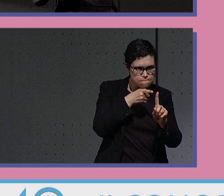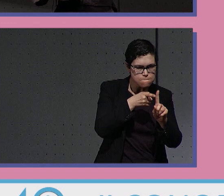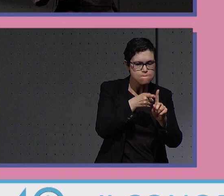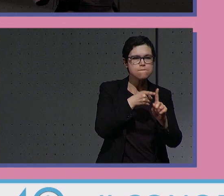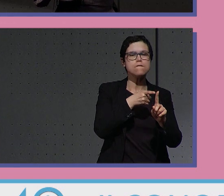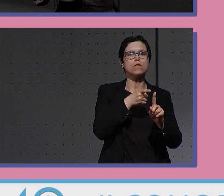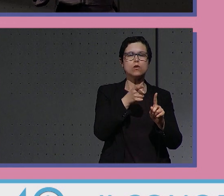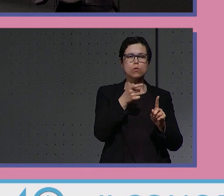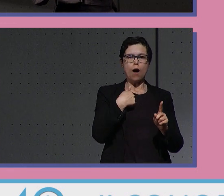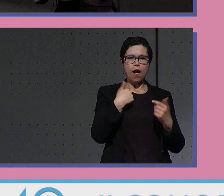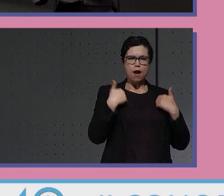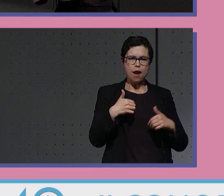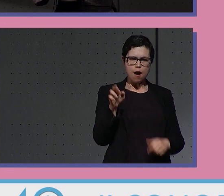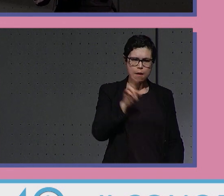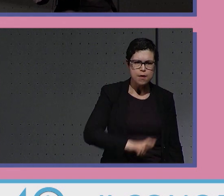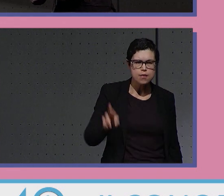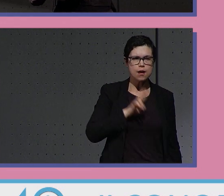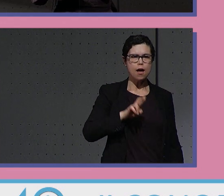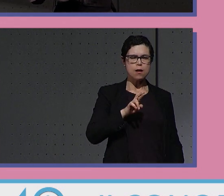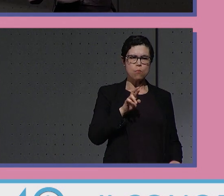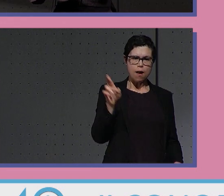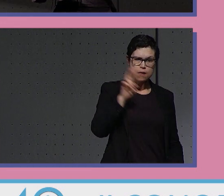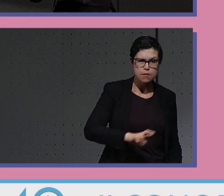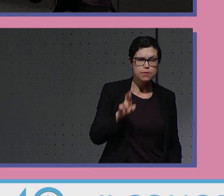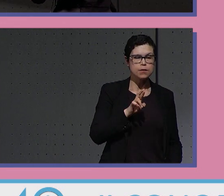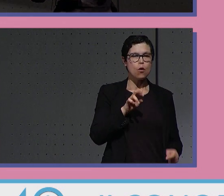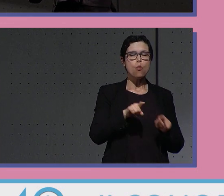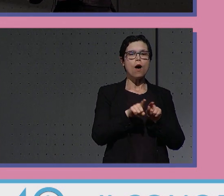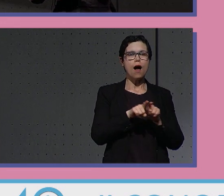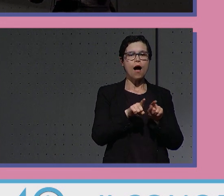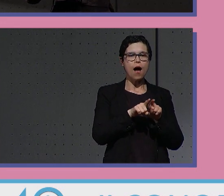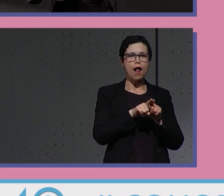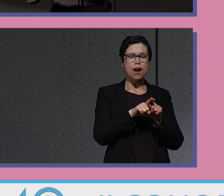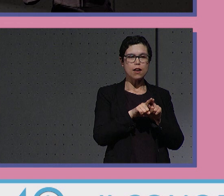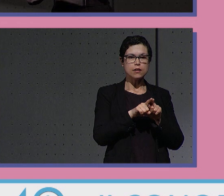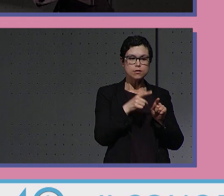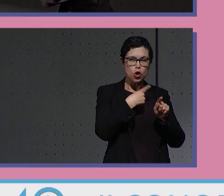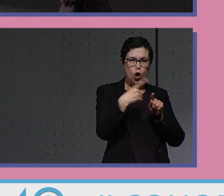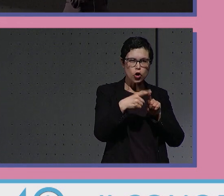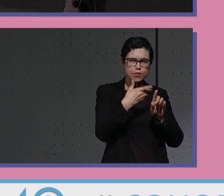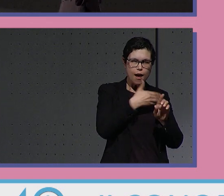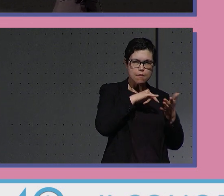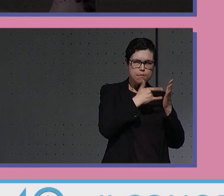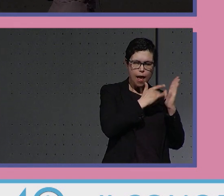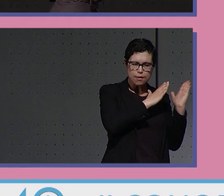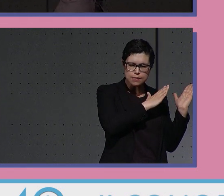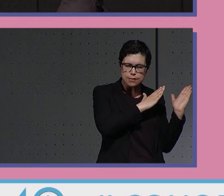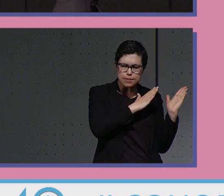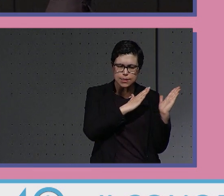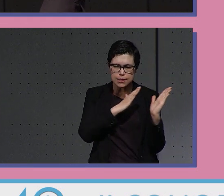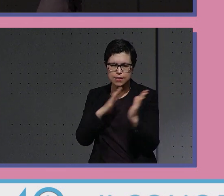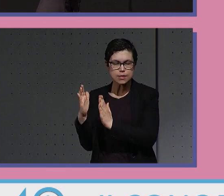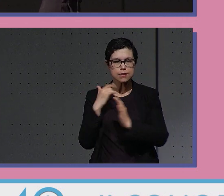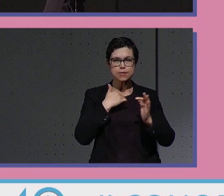tendencia a la repetición, a la reiteración, este gusto por que las cosas ocurran exactamente igual, a veces se puede confundir con lo